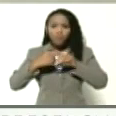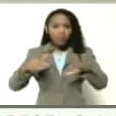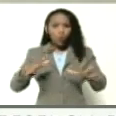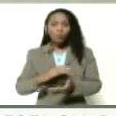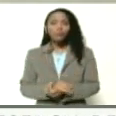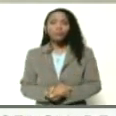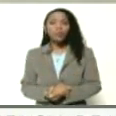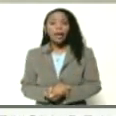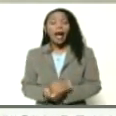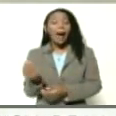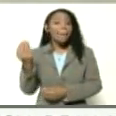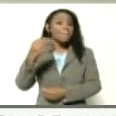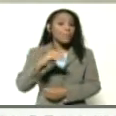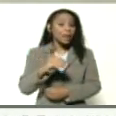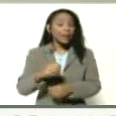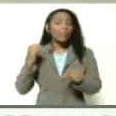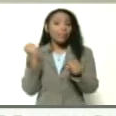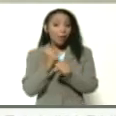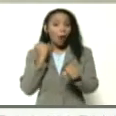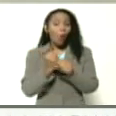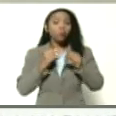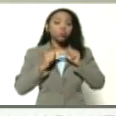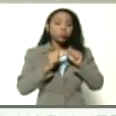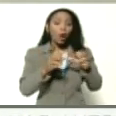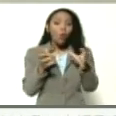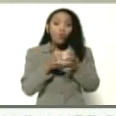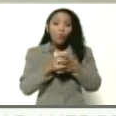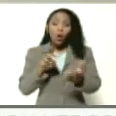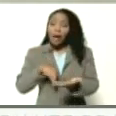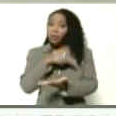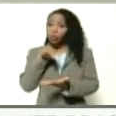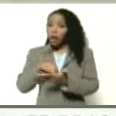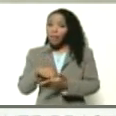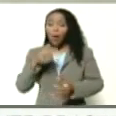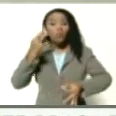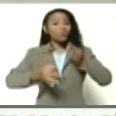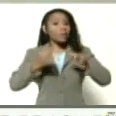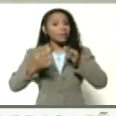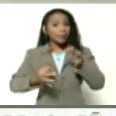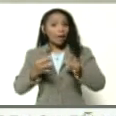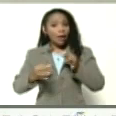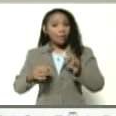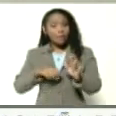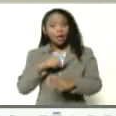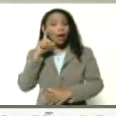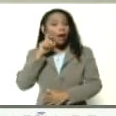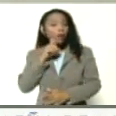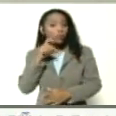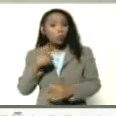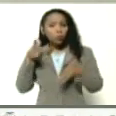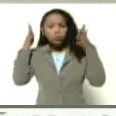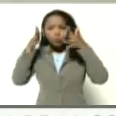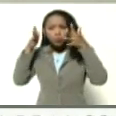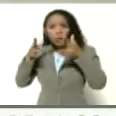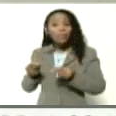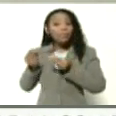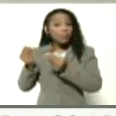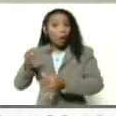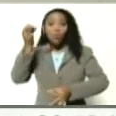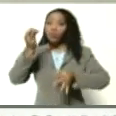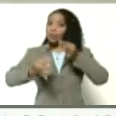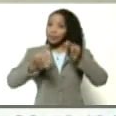Además de la labor continua de la Comisión Nacional de Justicia de Género, orientadas a garantizar la